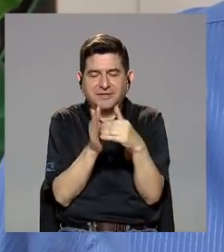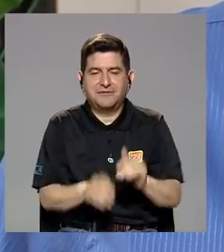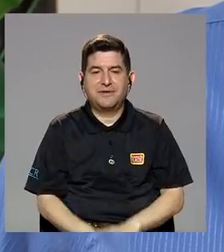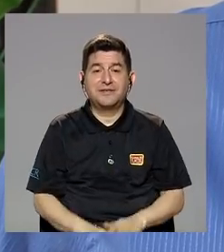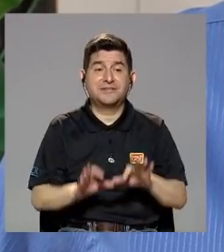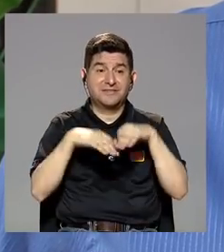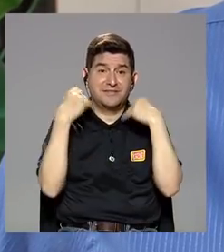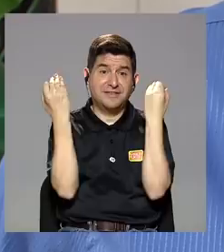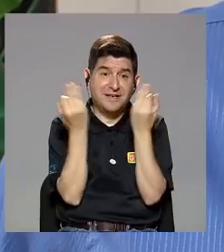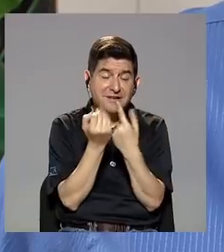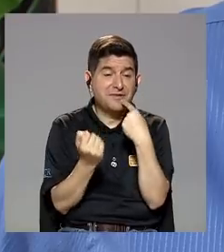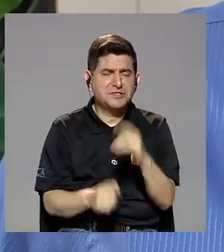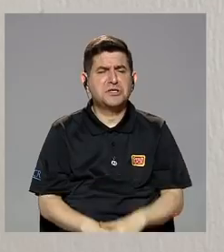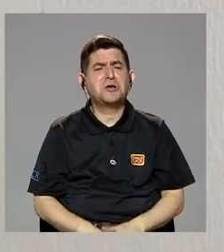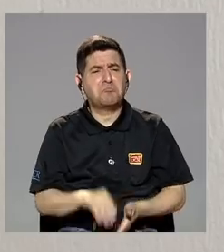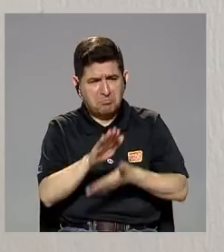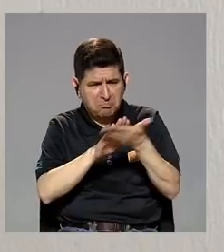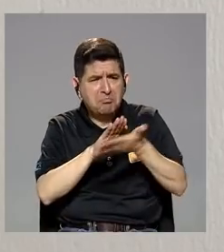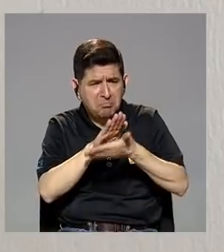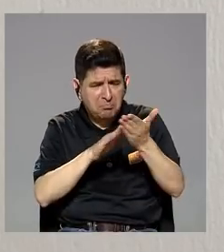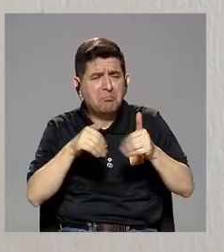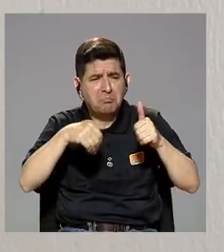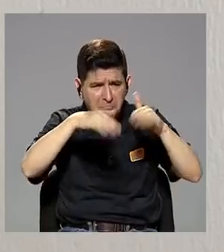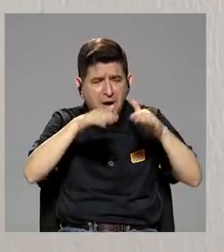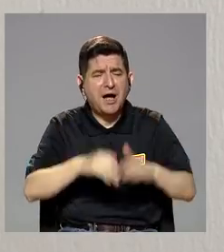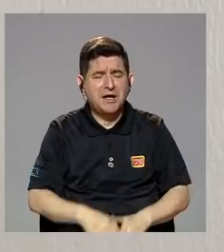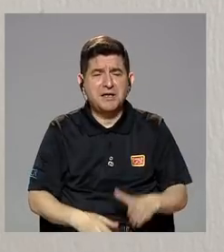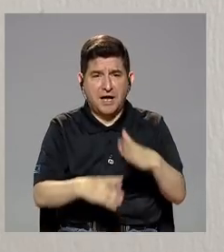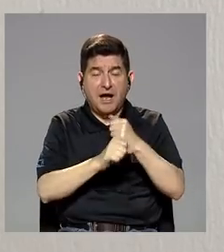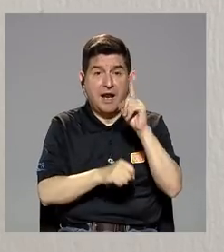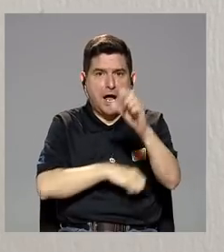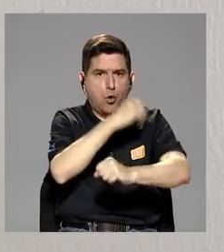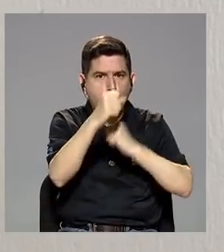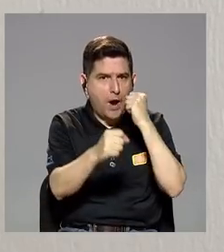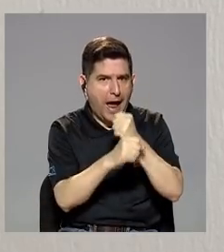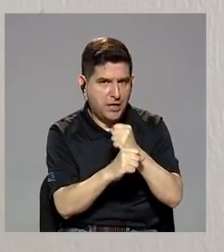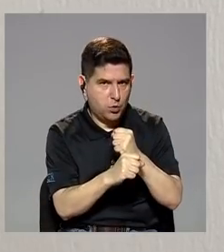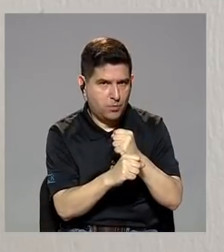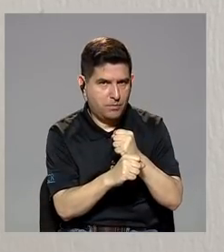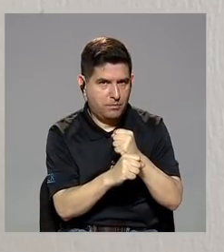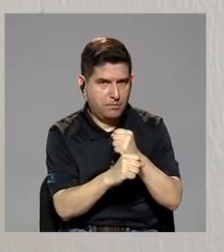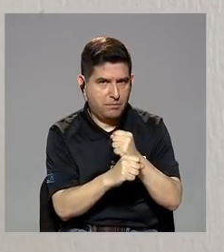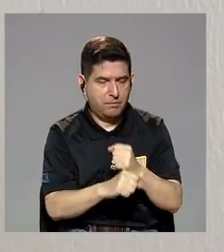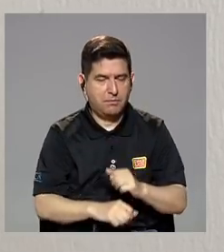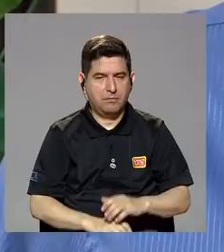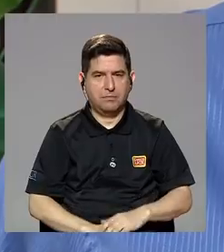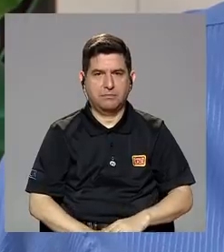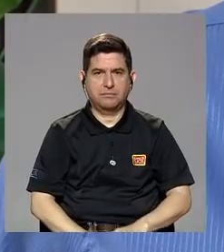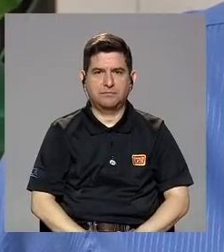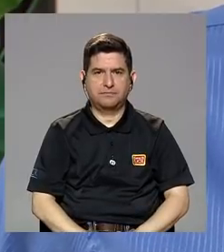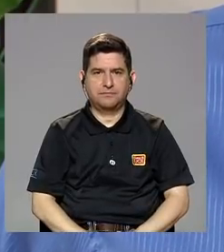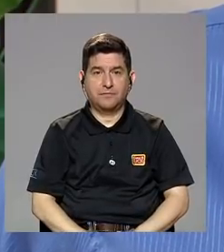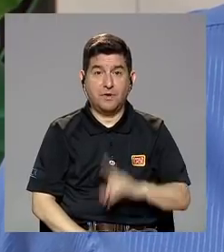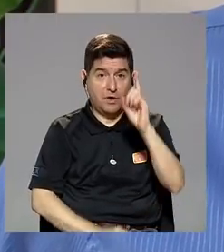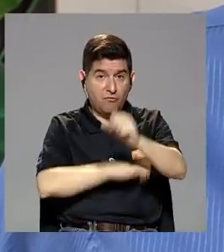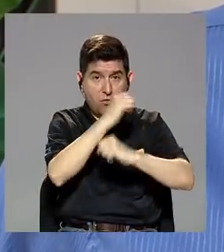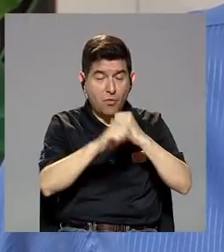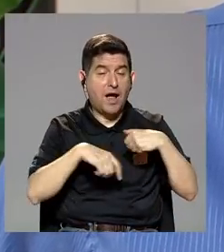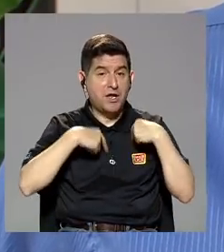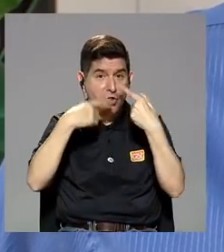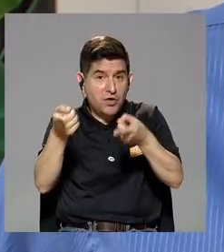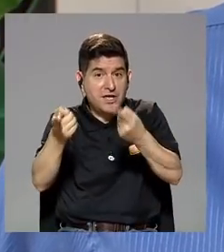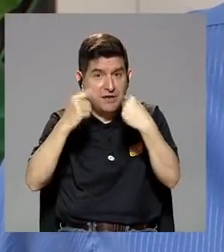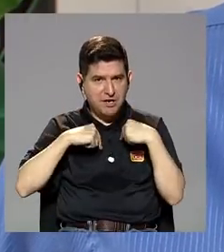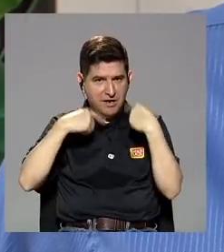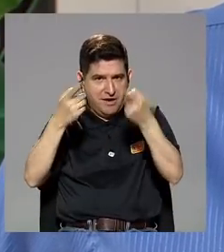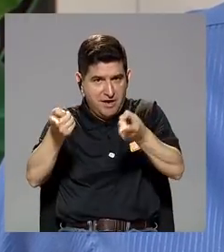la familia poderos y yo allá de la novela pero un año una de ese año fue de ida y vuelta